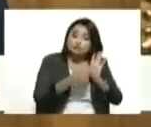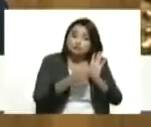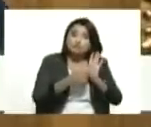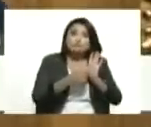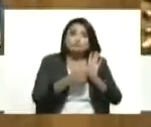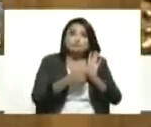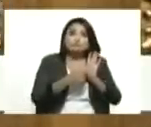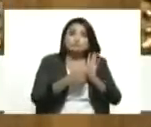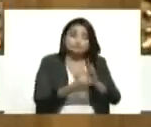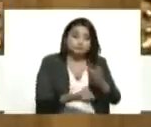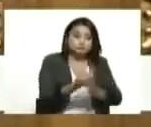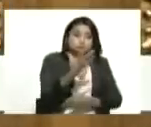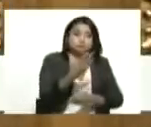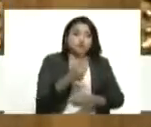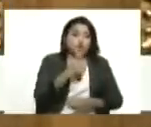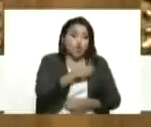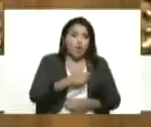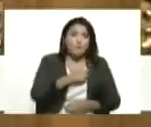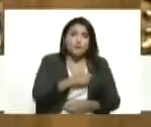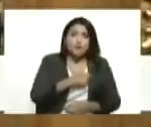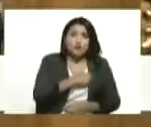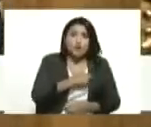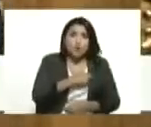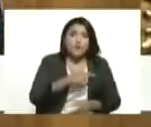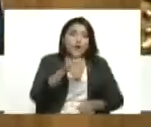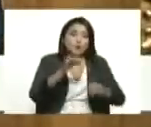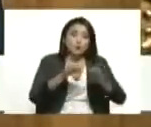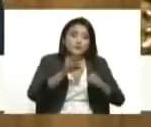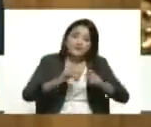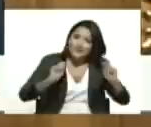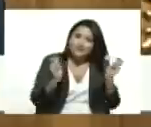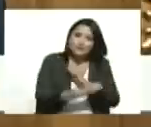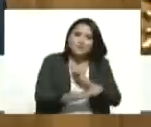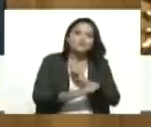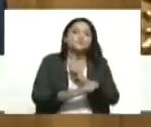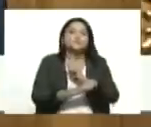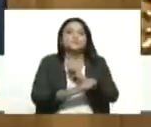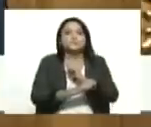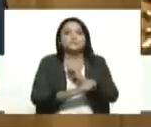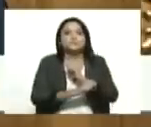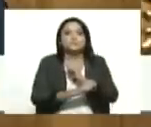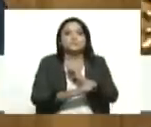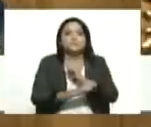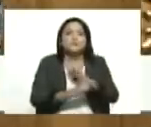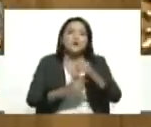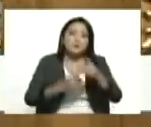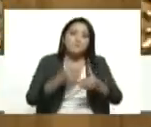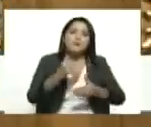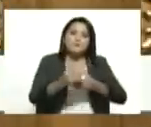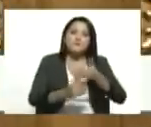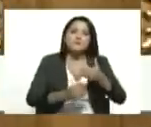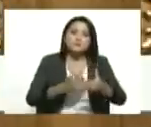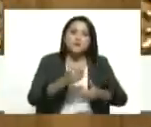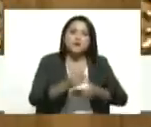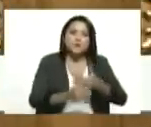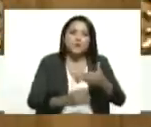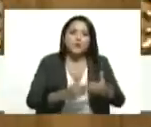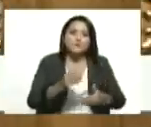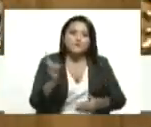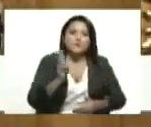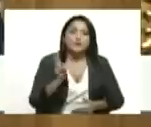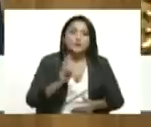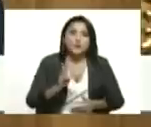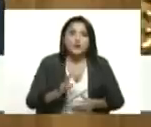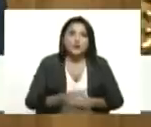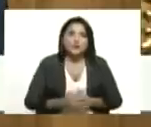creó una comisión para la revolución judicial de todo el sistema judicial, que ha ido avanzando, que ha